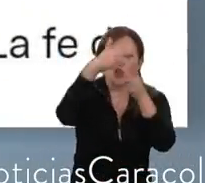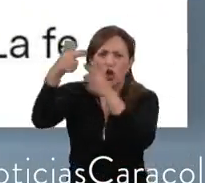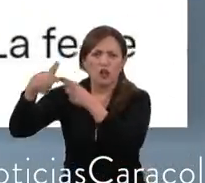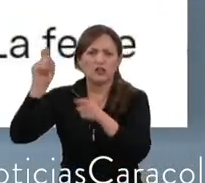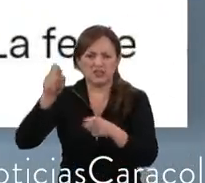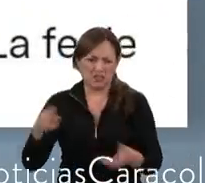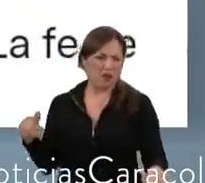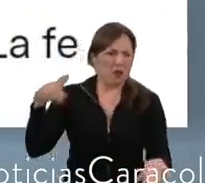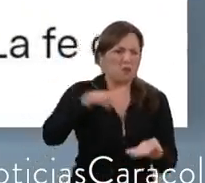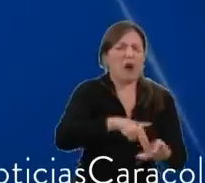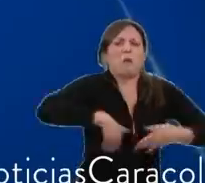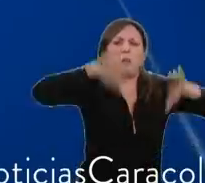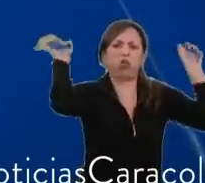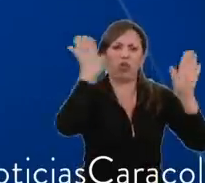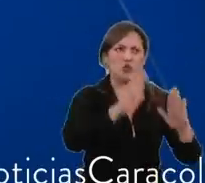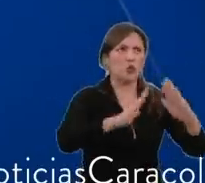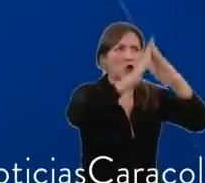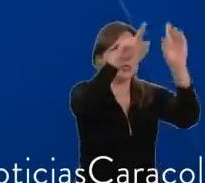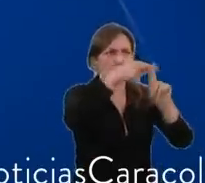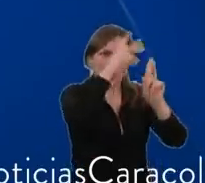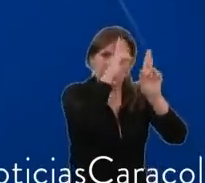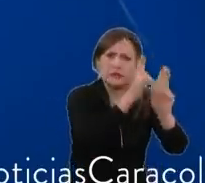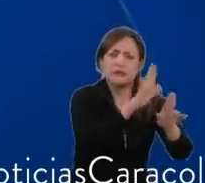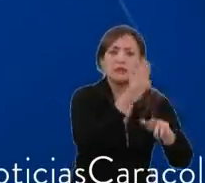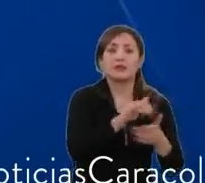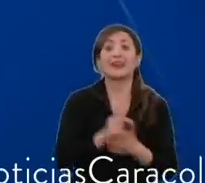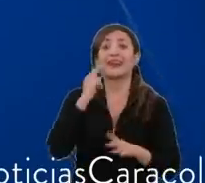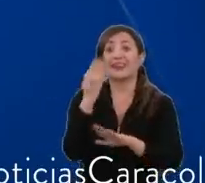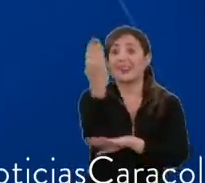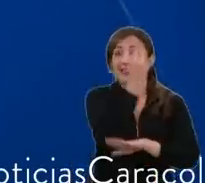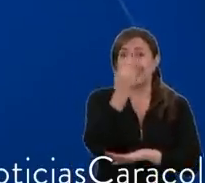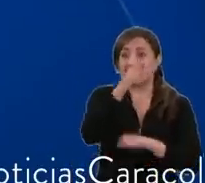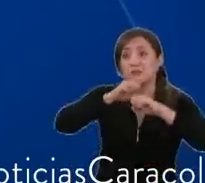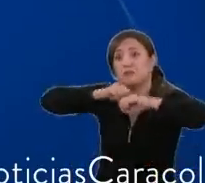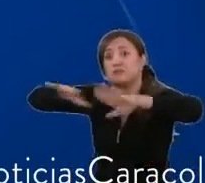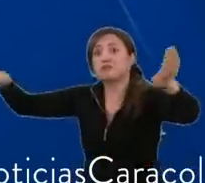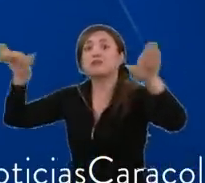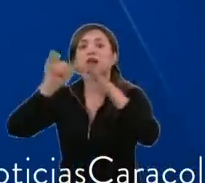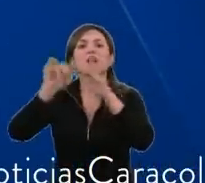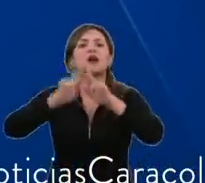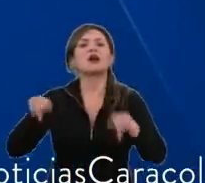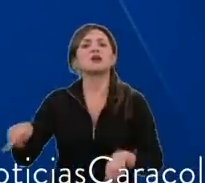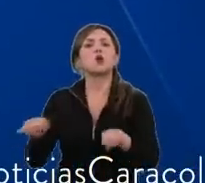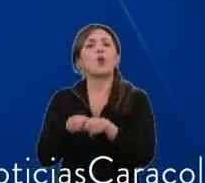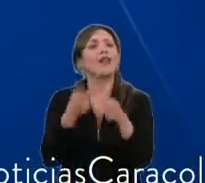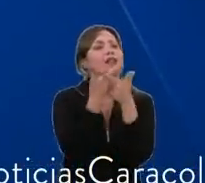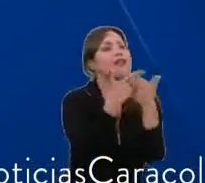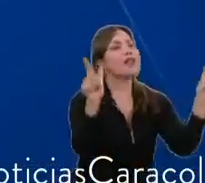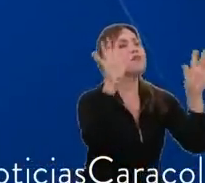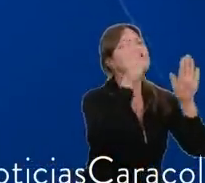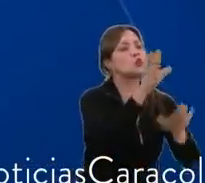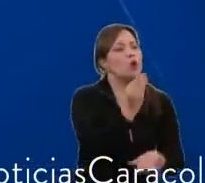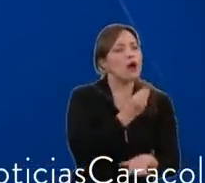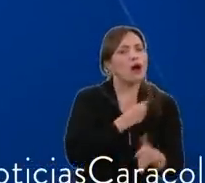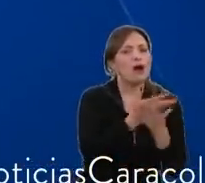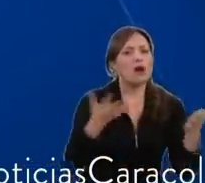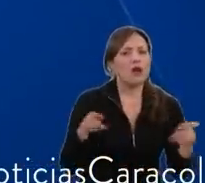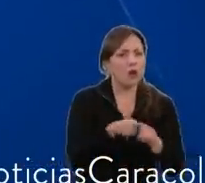templo sagrado. En redes sociales, quienes han compartido el video dicen que estas personas atentaron contra la libertad de culto.